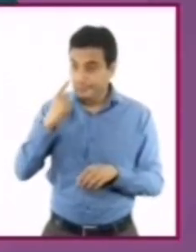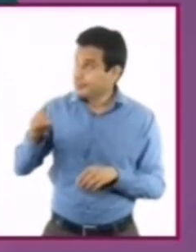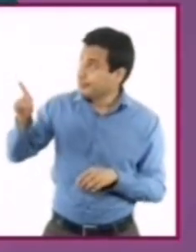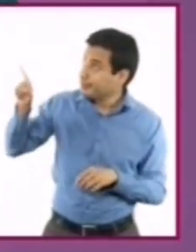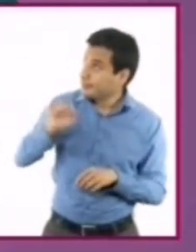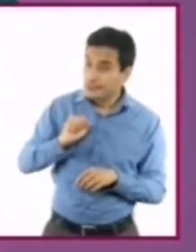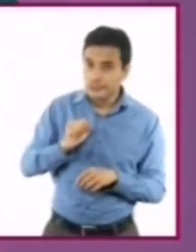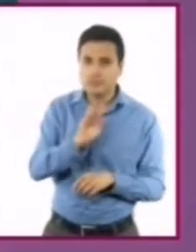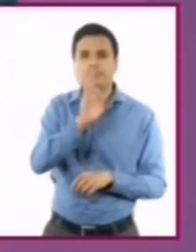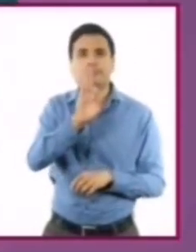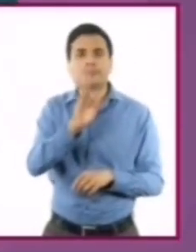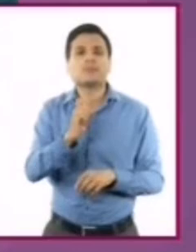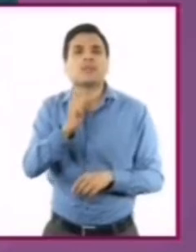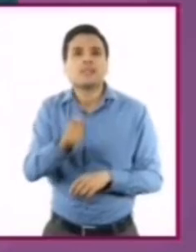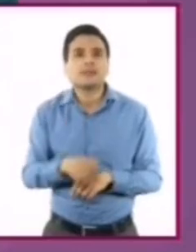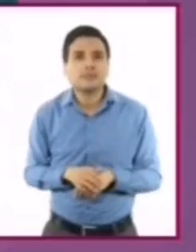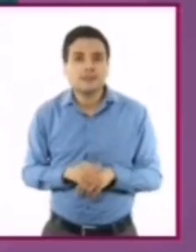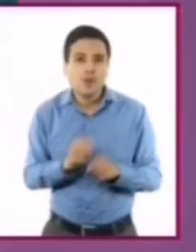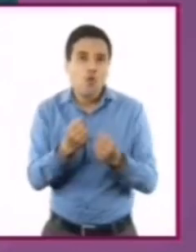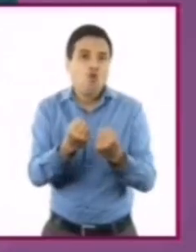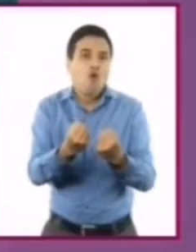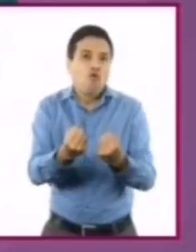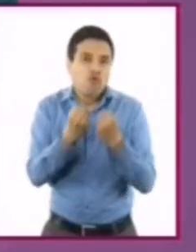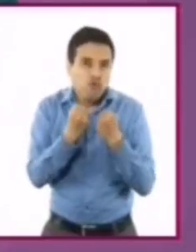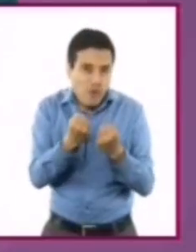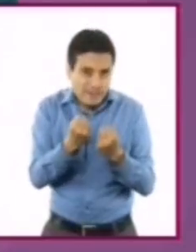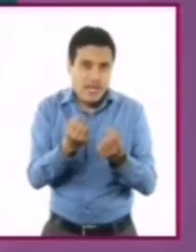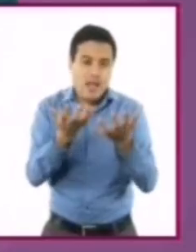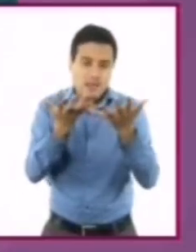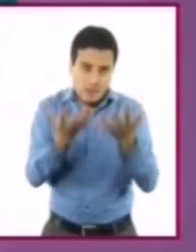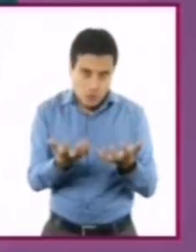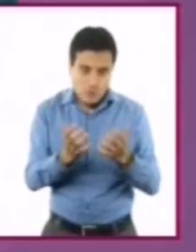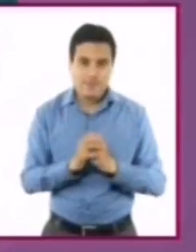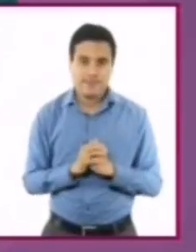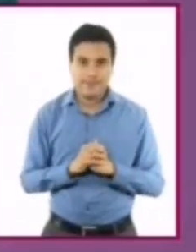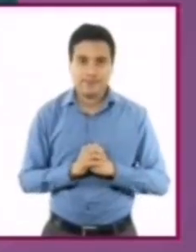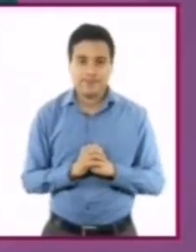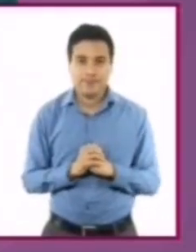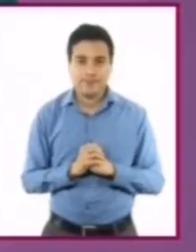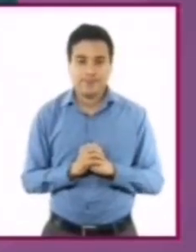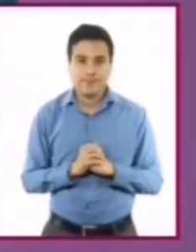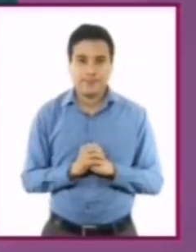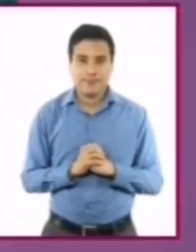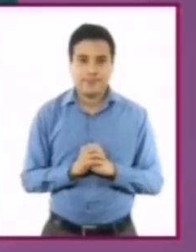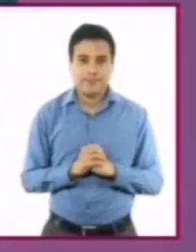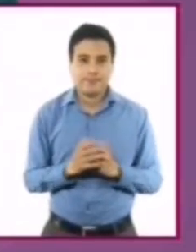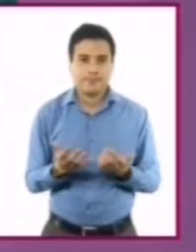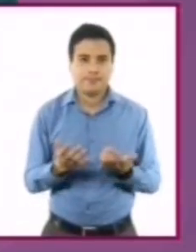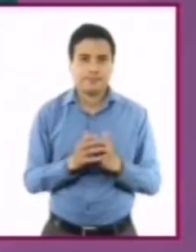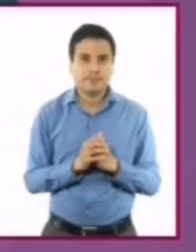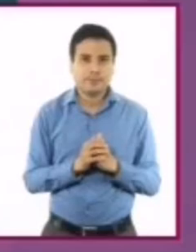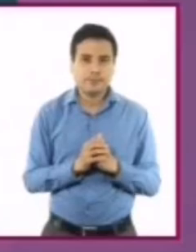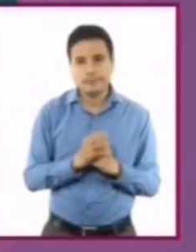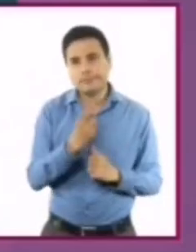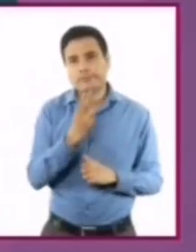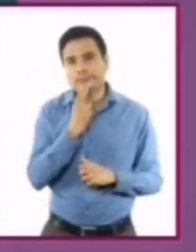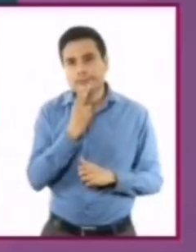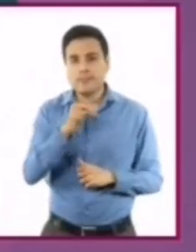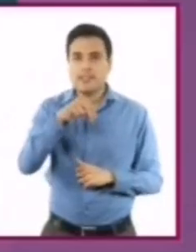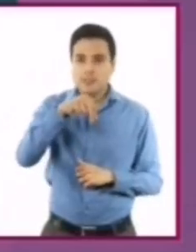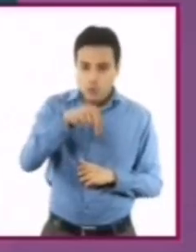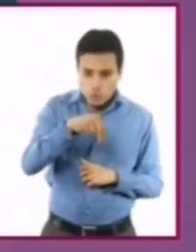donde F es la magnitud de la fuerza de atracción gravitacional, cuyo valor se expresa en newtons o